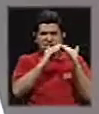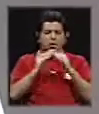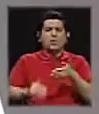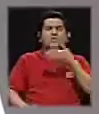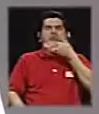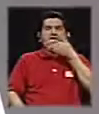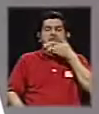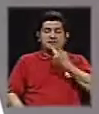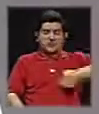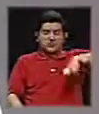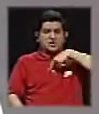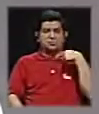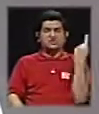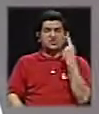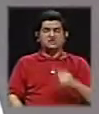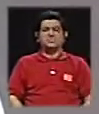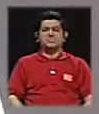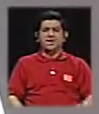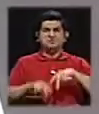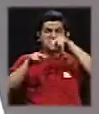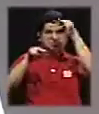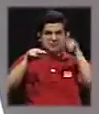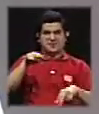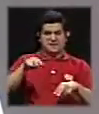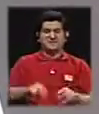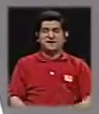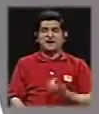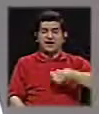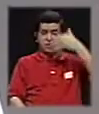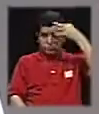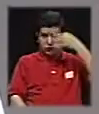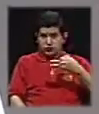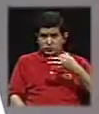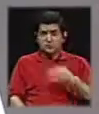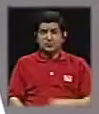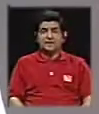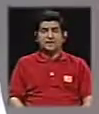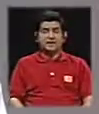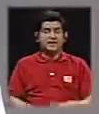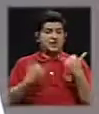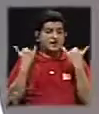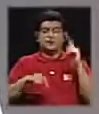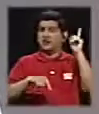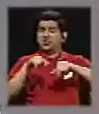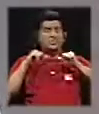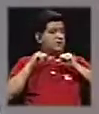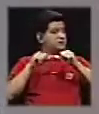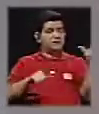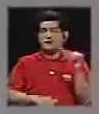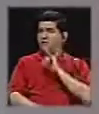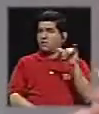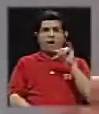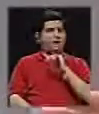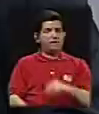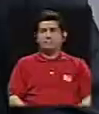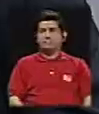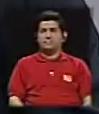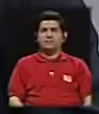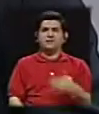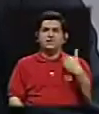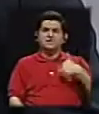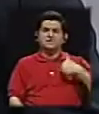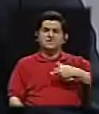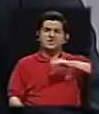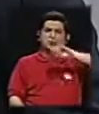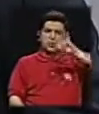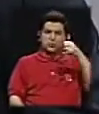indígenas hemos sido siempre las desfavorecidas, y en, uh-huh, el cual nosotros creemos que ya no podemos seguir más así. Uh-huh. Don Johnny,